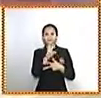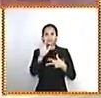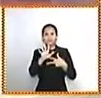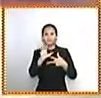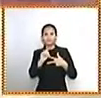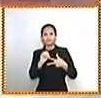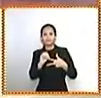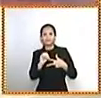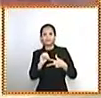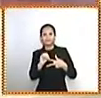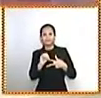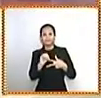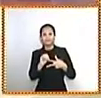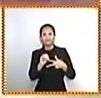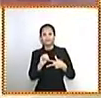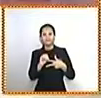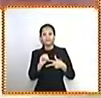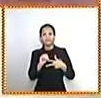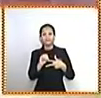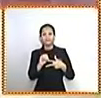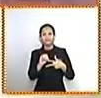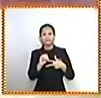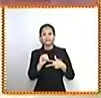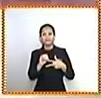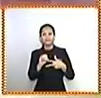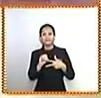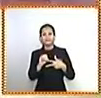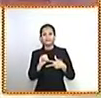50, tercer número ganador.